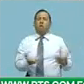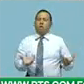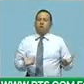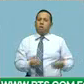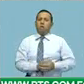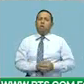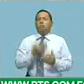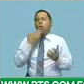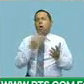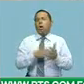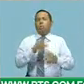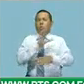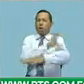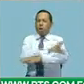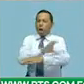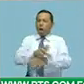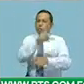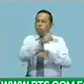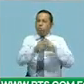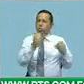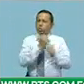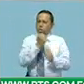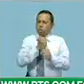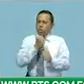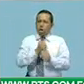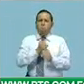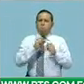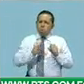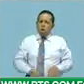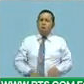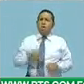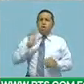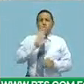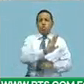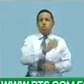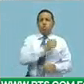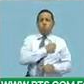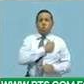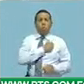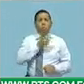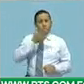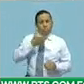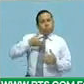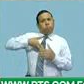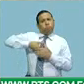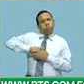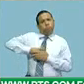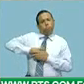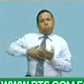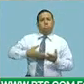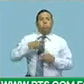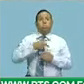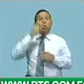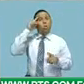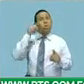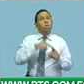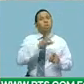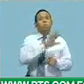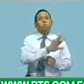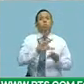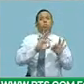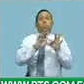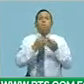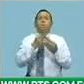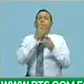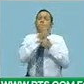tenga un arma en su casa que tenga la libertad de proteger a su esposa a sus hijas a su familia